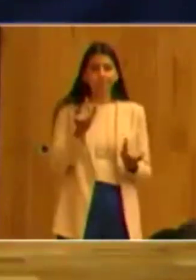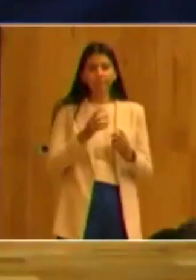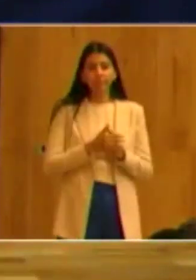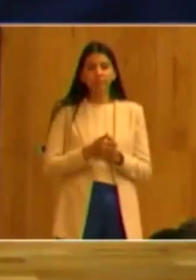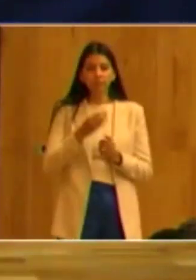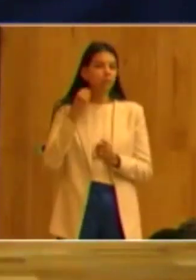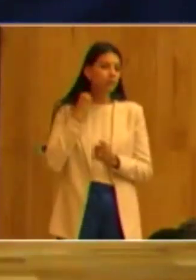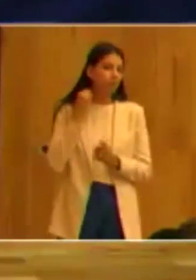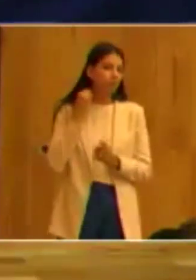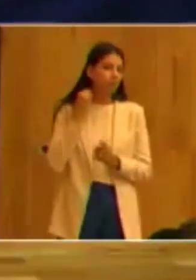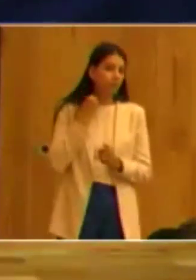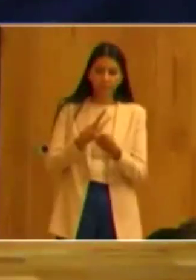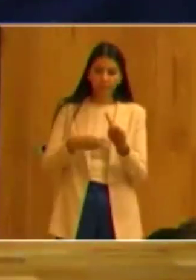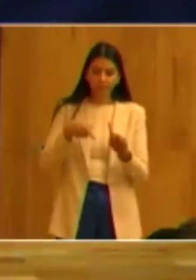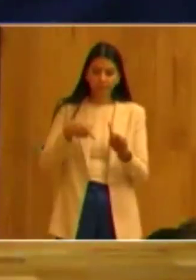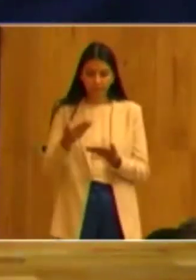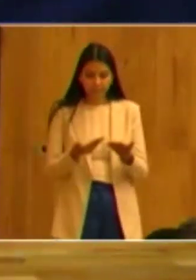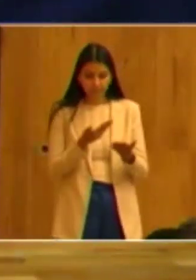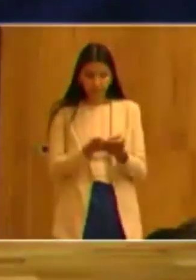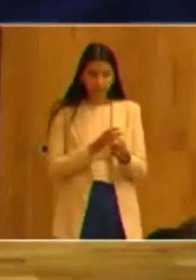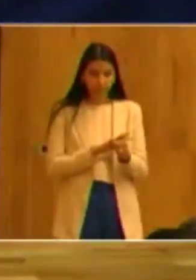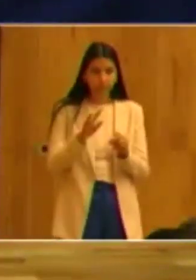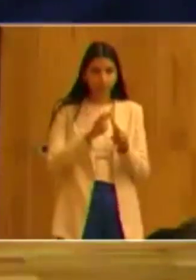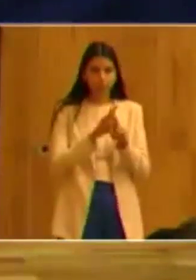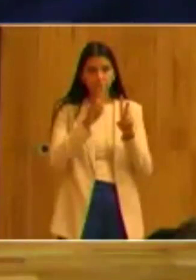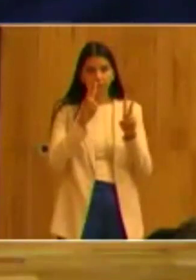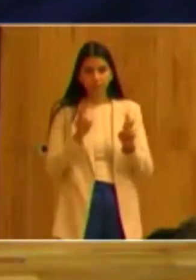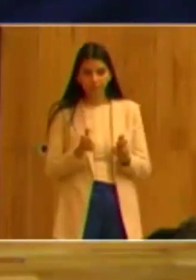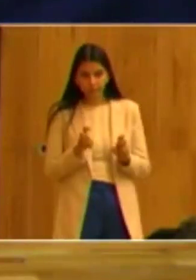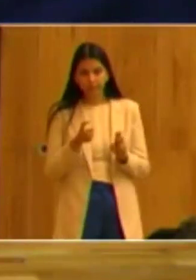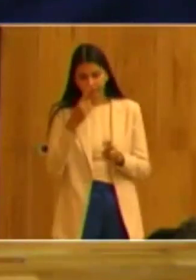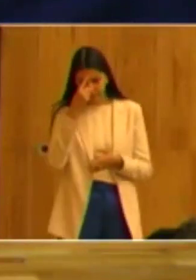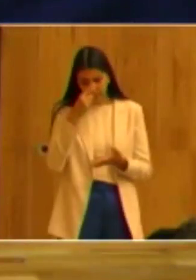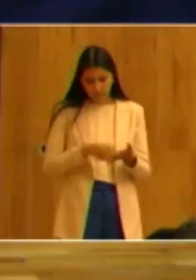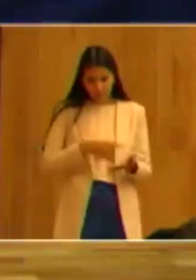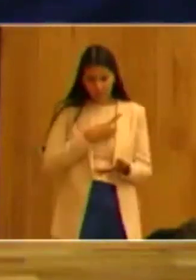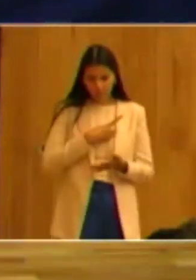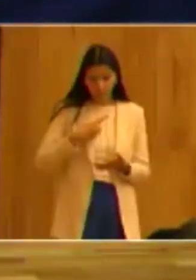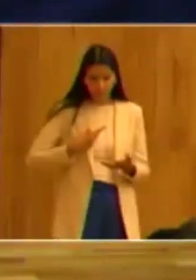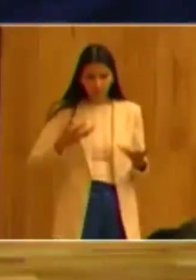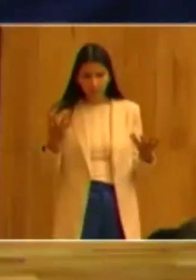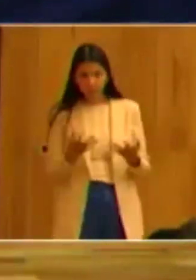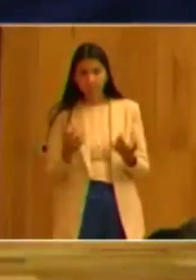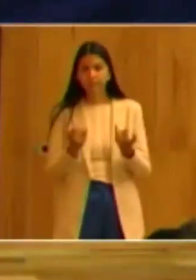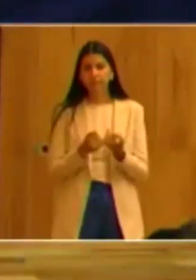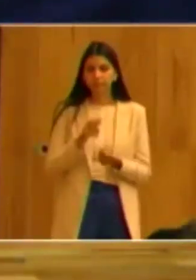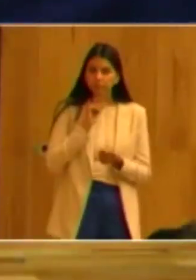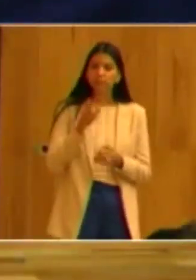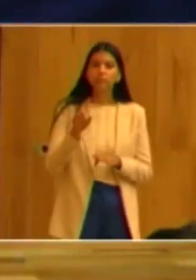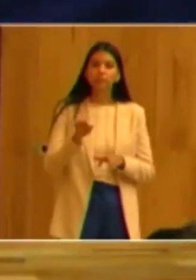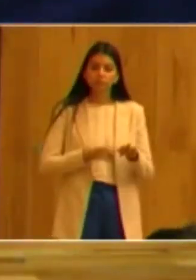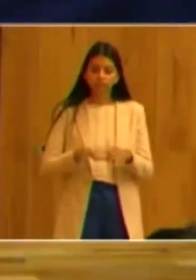los abogados de venir a plantear las cuestiones. Creo que debe de ser también trabajo de